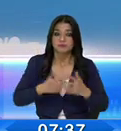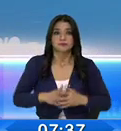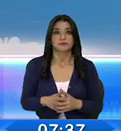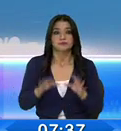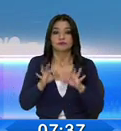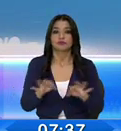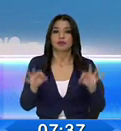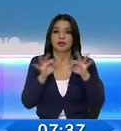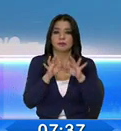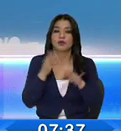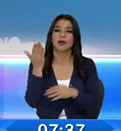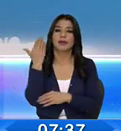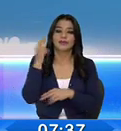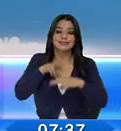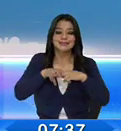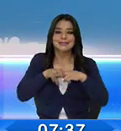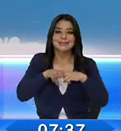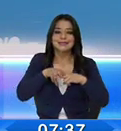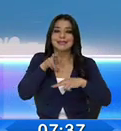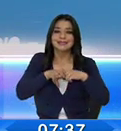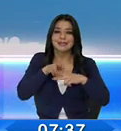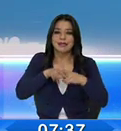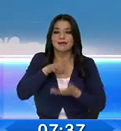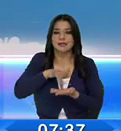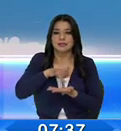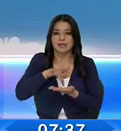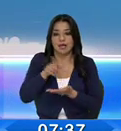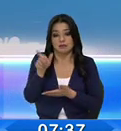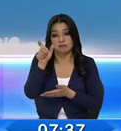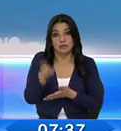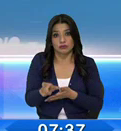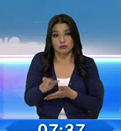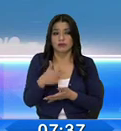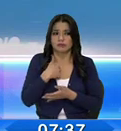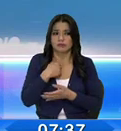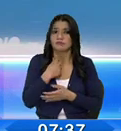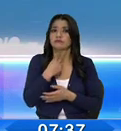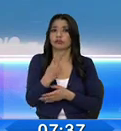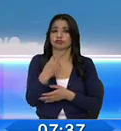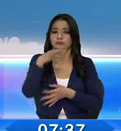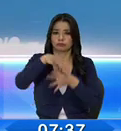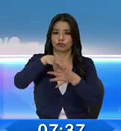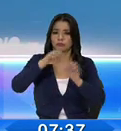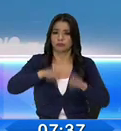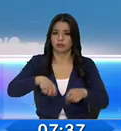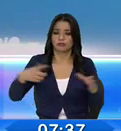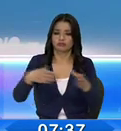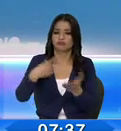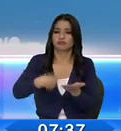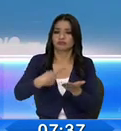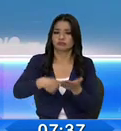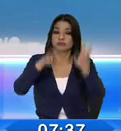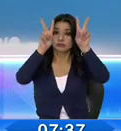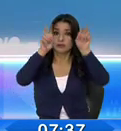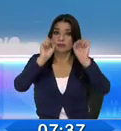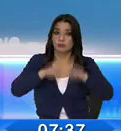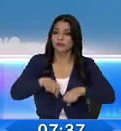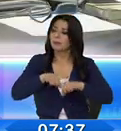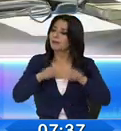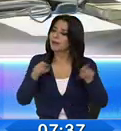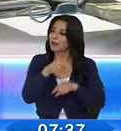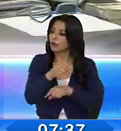la silla vacía que es el espacio por ejemplo donde el ciudadano con voz y voto discute sobre un tema concreto pero